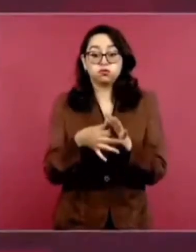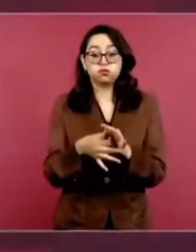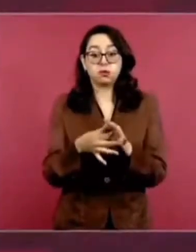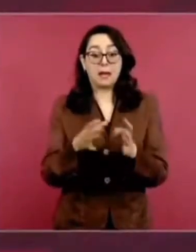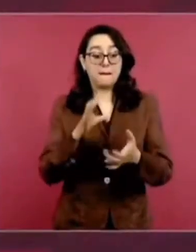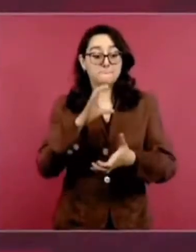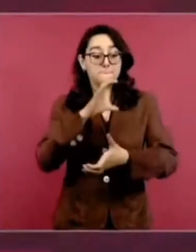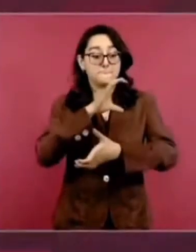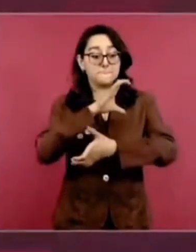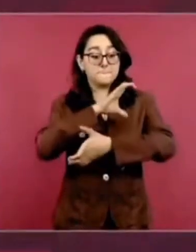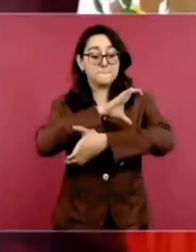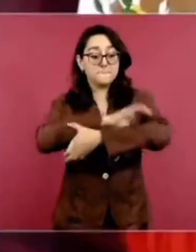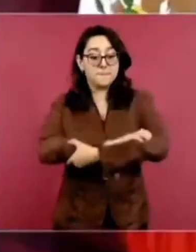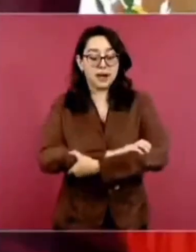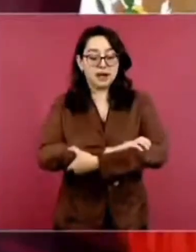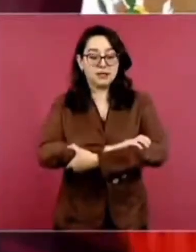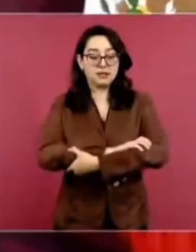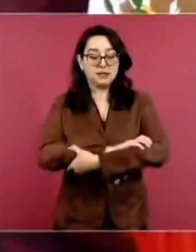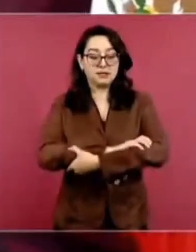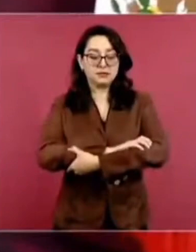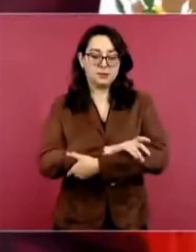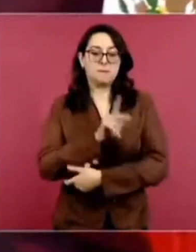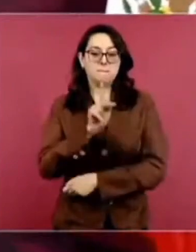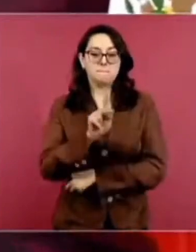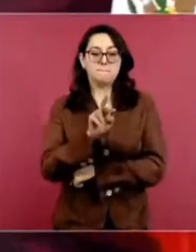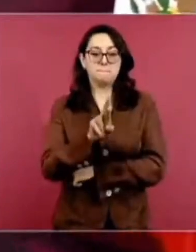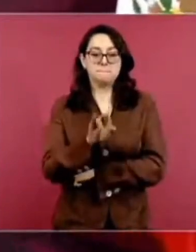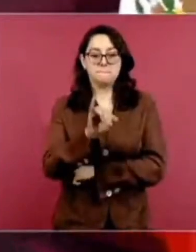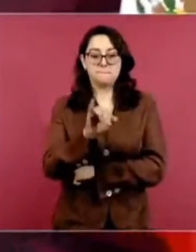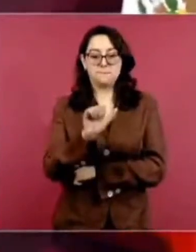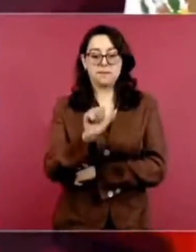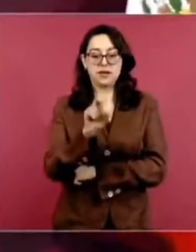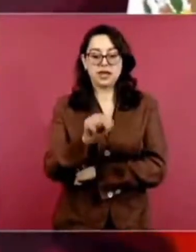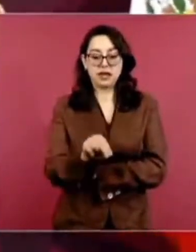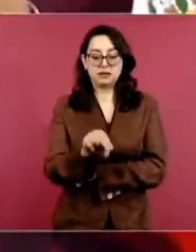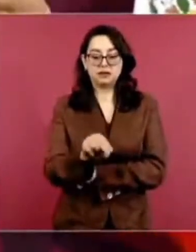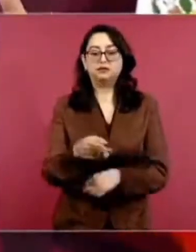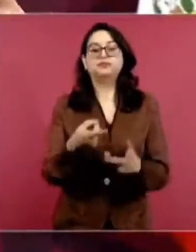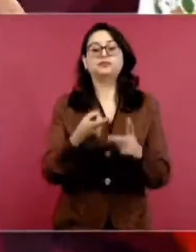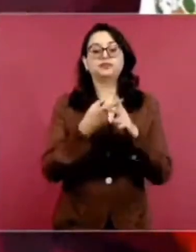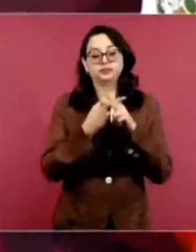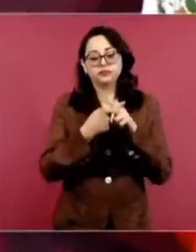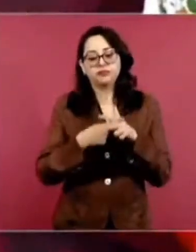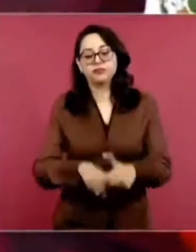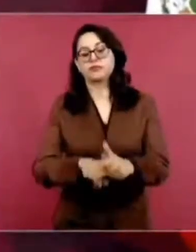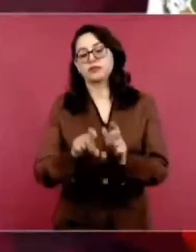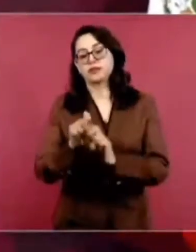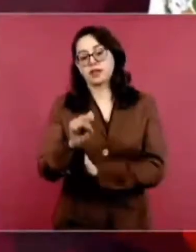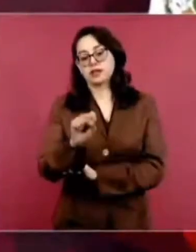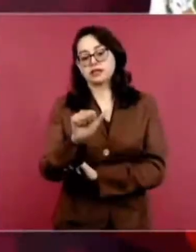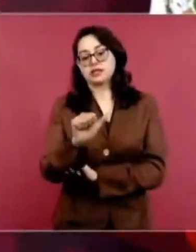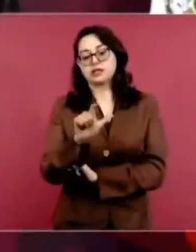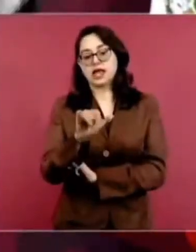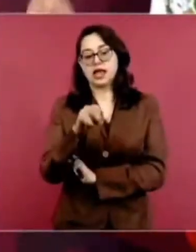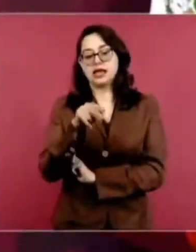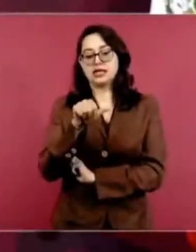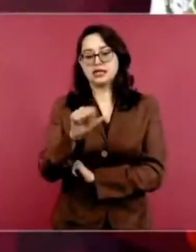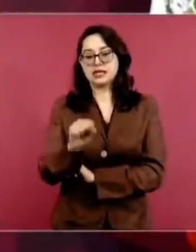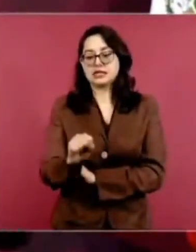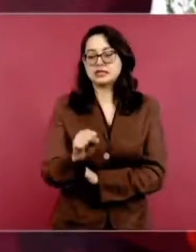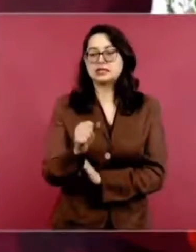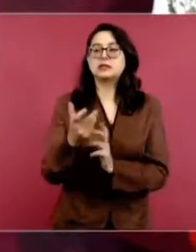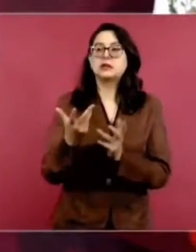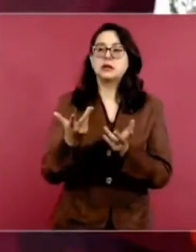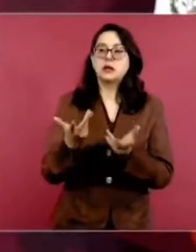se fueron dando concesiones. Salinas empezó dando concesiones. Le reconoce